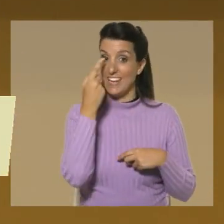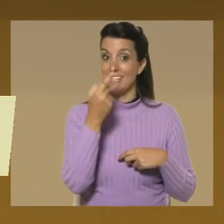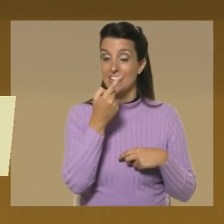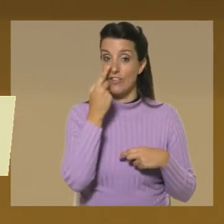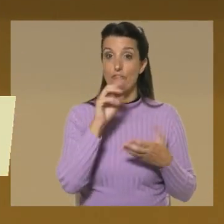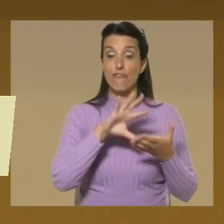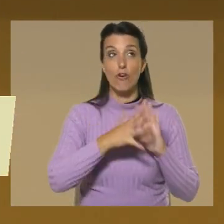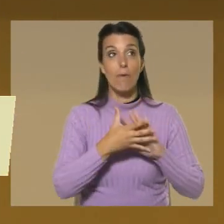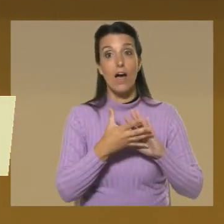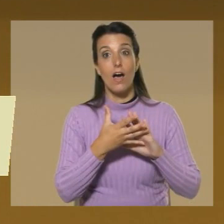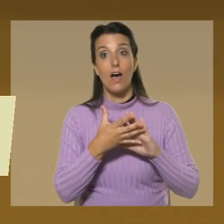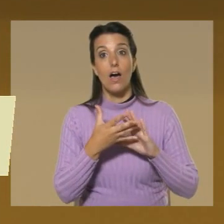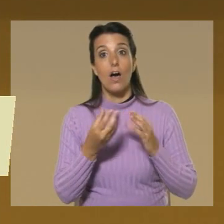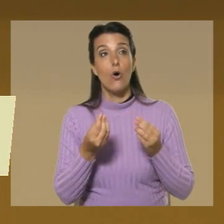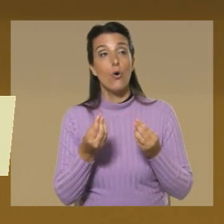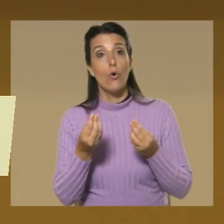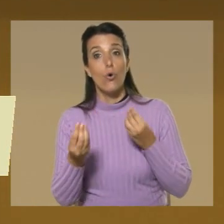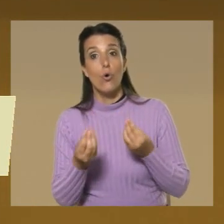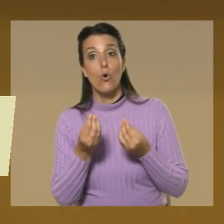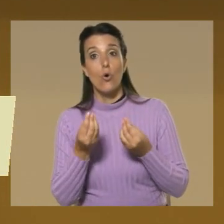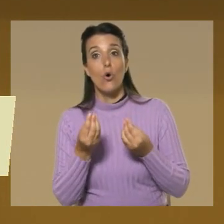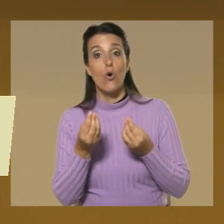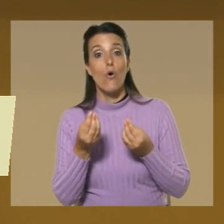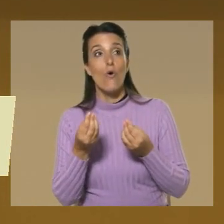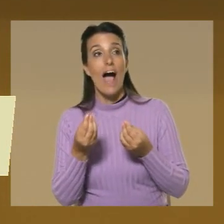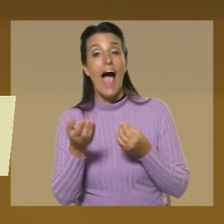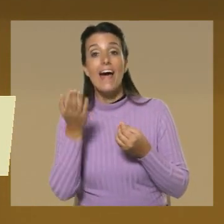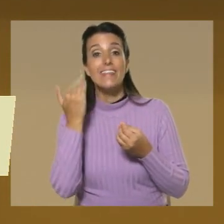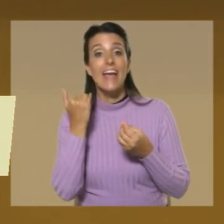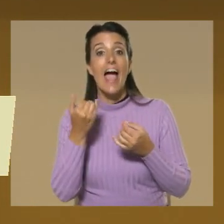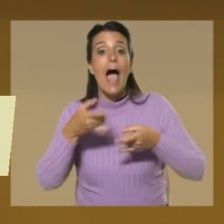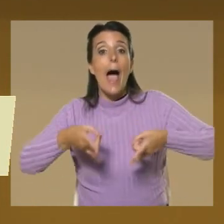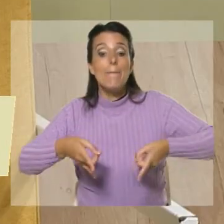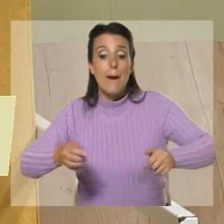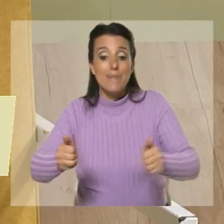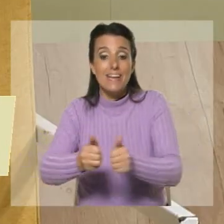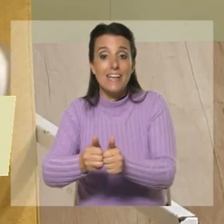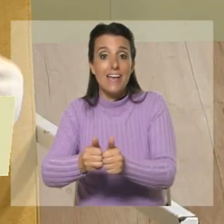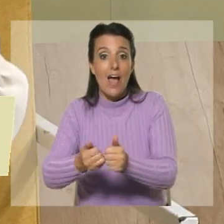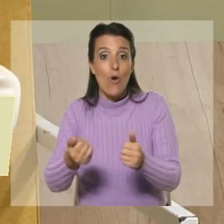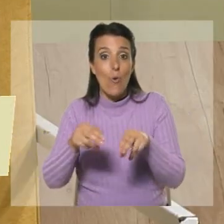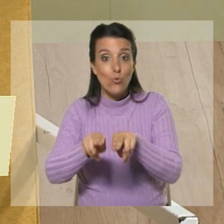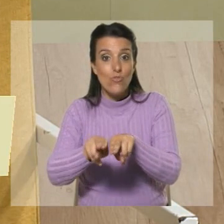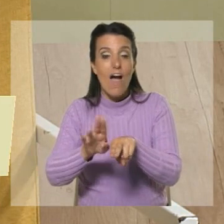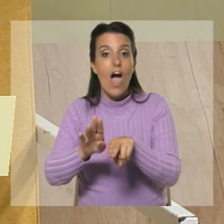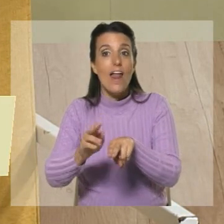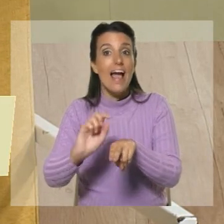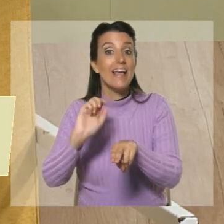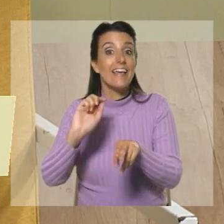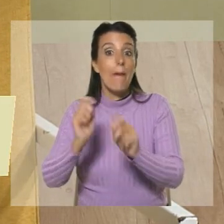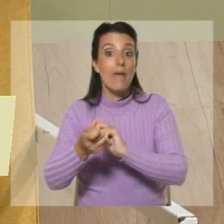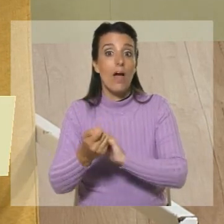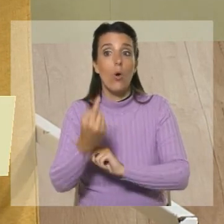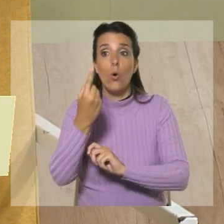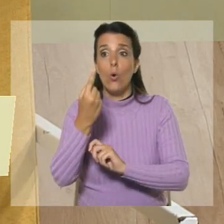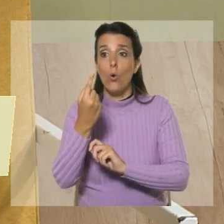¿no? La de volver a una cama en una plaza. Sí, en sí, mi sí, mismo sí. Cuarto. En la obra Clara vuelve con el colchón de dos, y